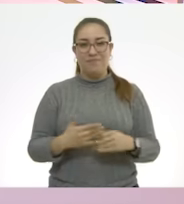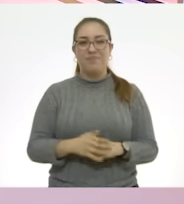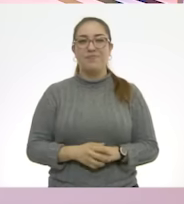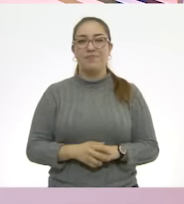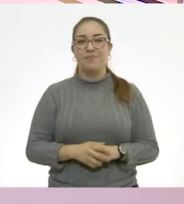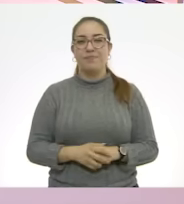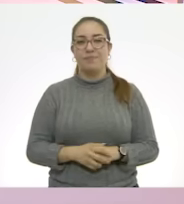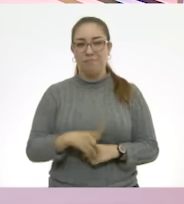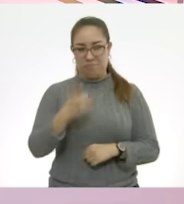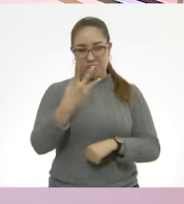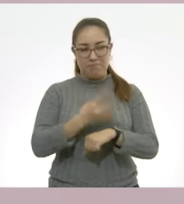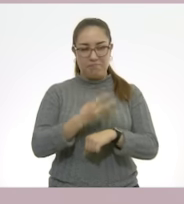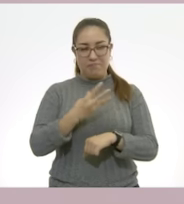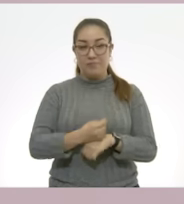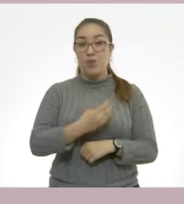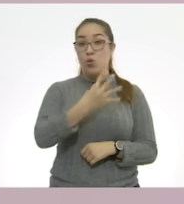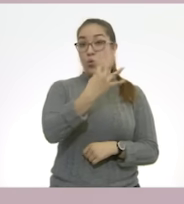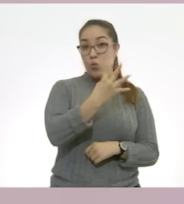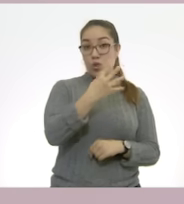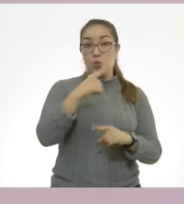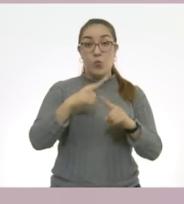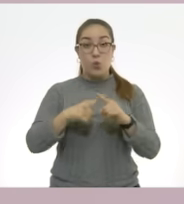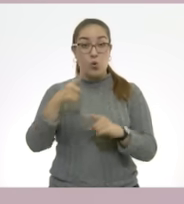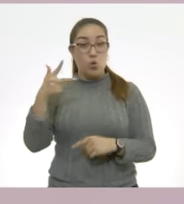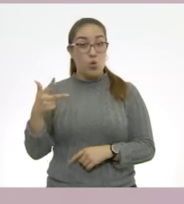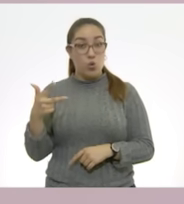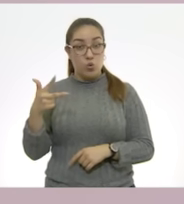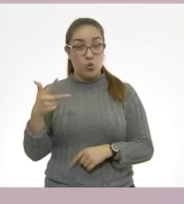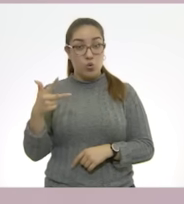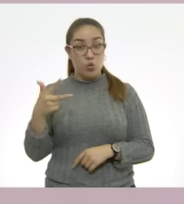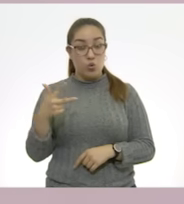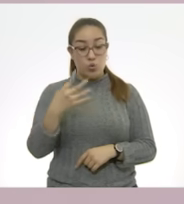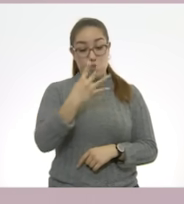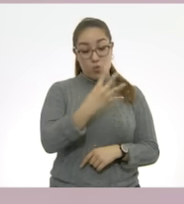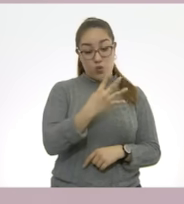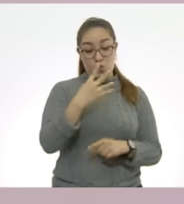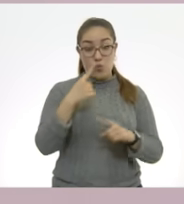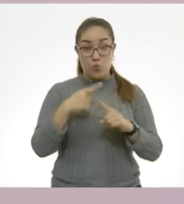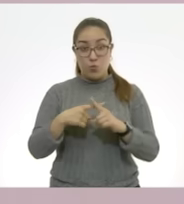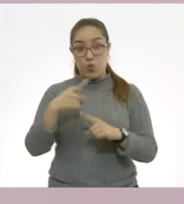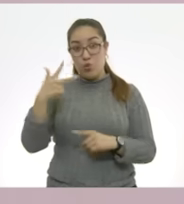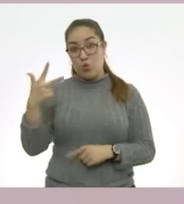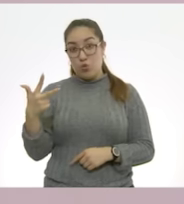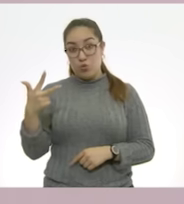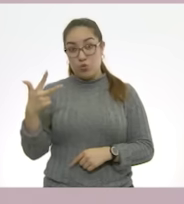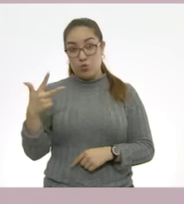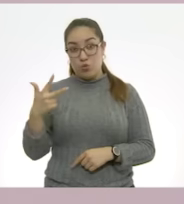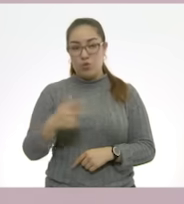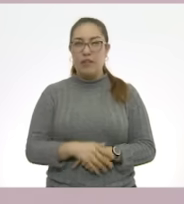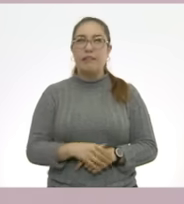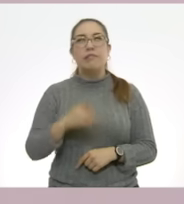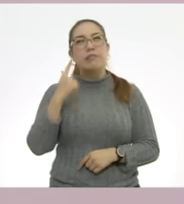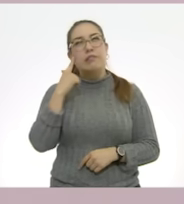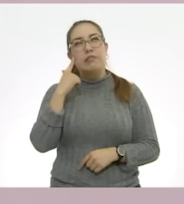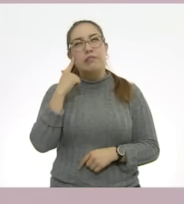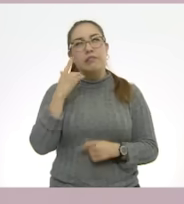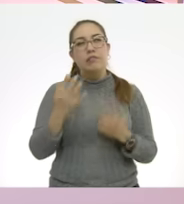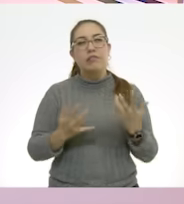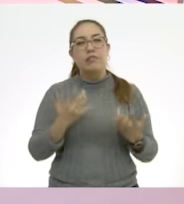Vela resolviendo. Sí. 4 por 8. 4. 4 veces 8. 4 veces